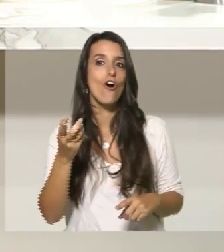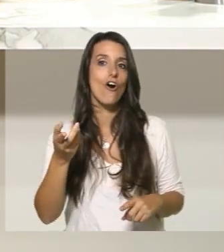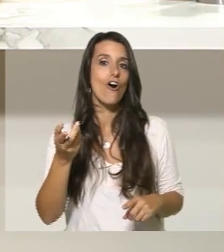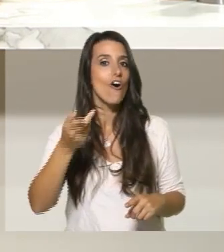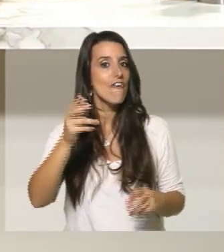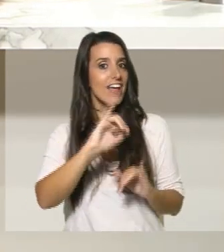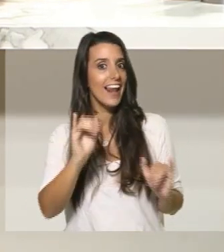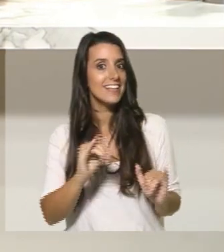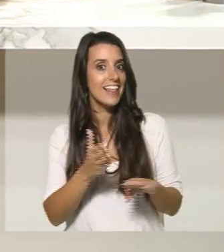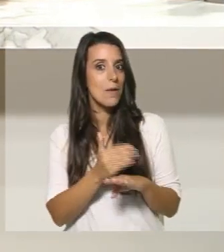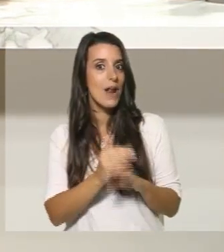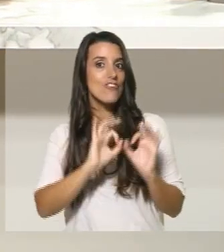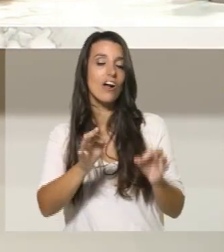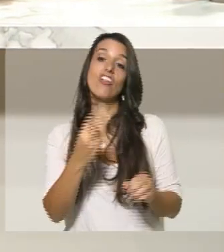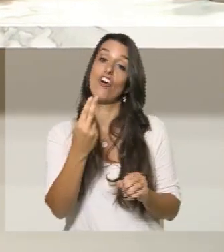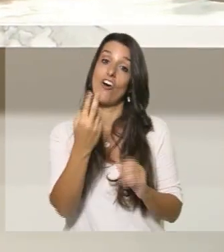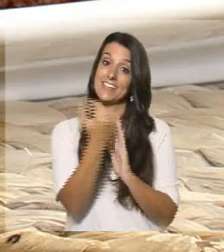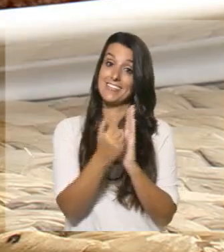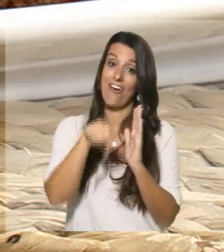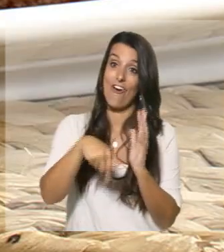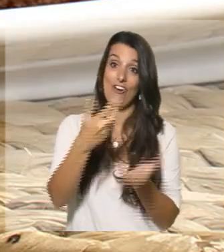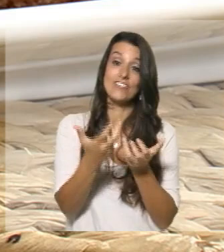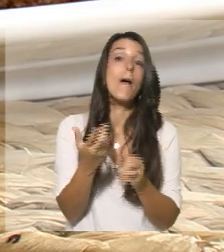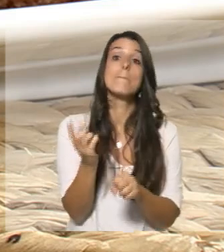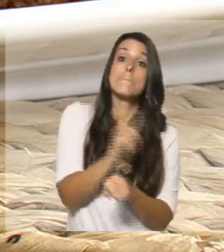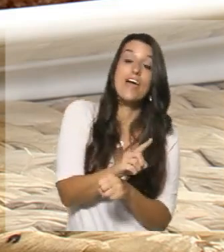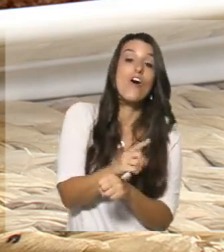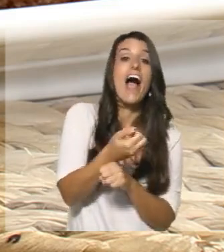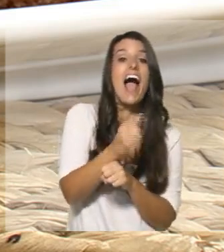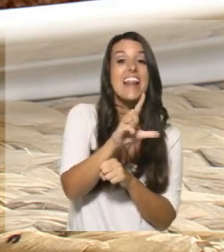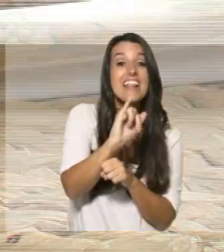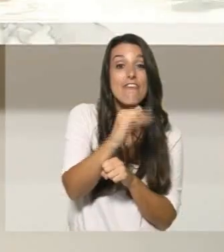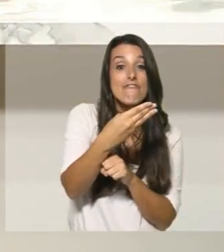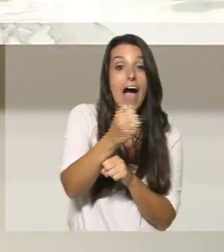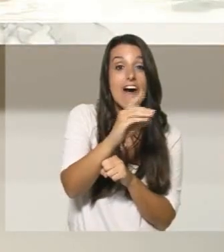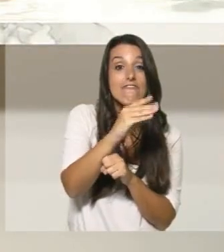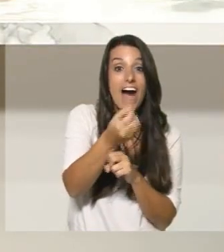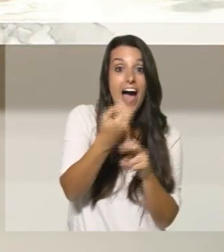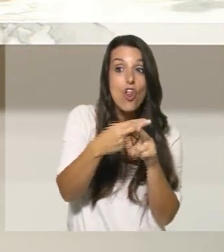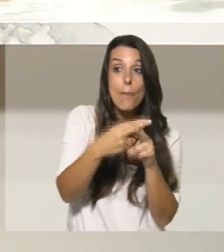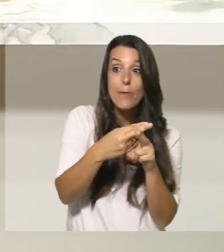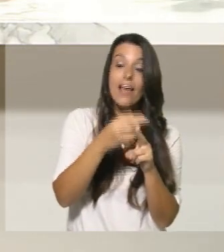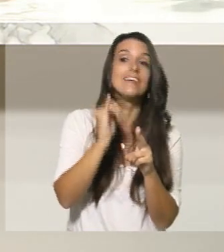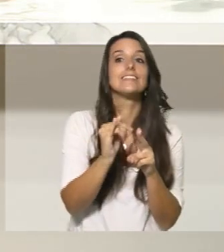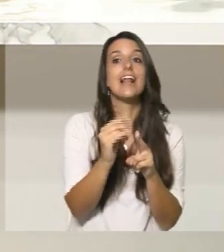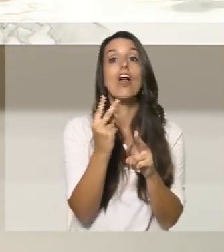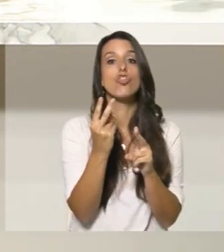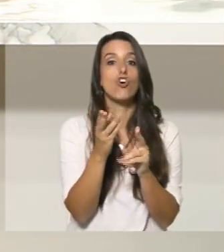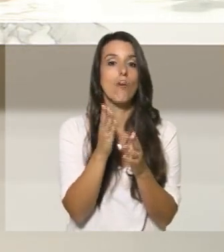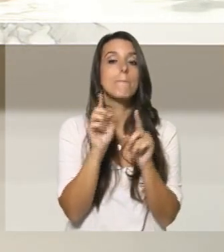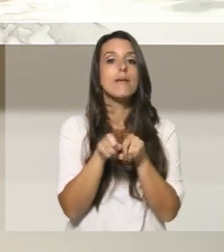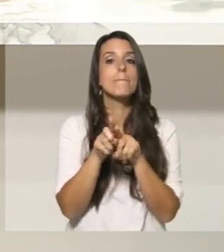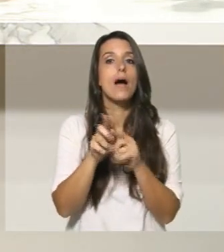tempranito felices. Porque tenemos dos recetas, Mari. Por este lado, Alibaba se llama. Alibaba. Bien. Las dos recetas son de masa de